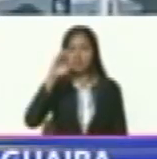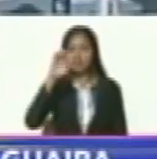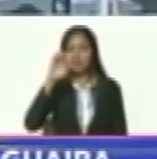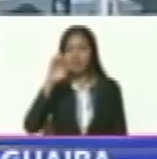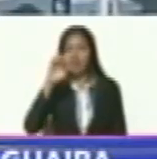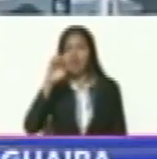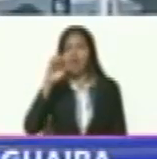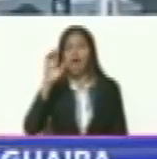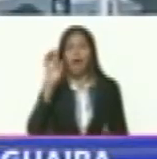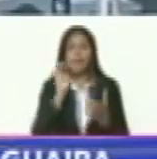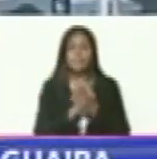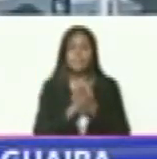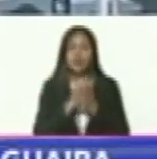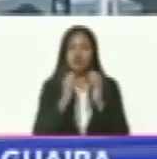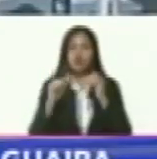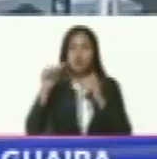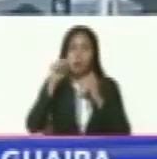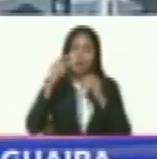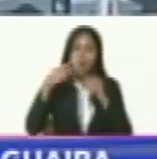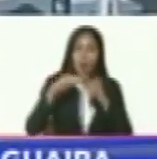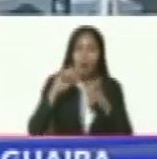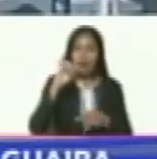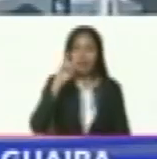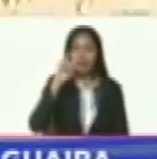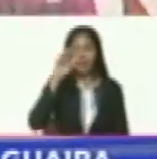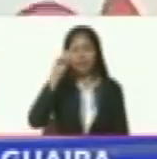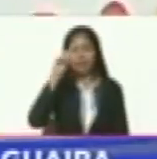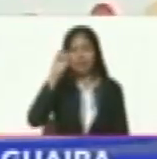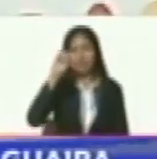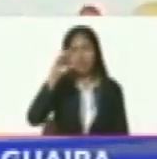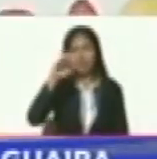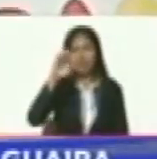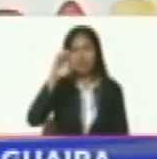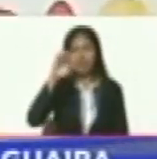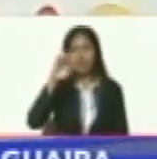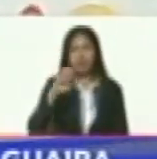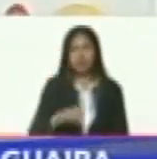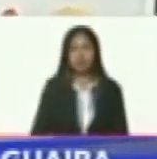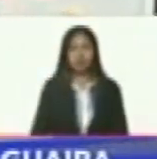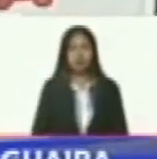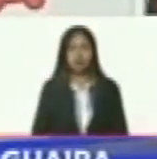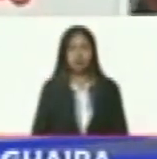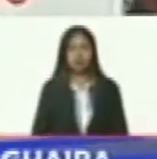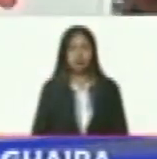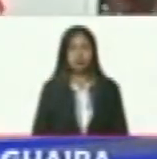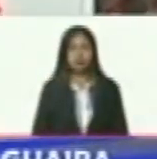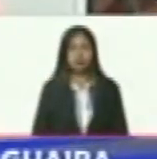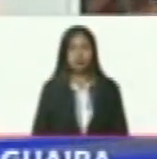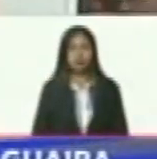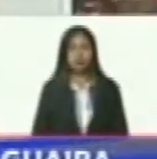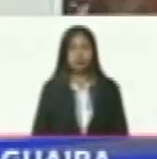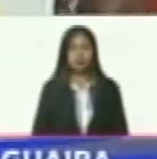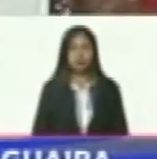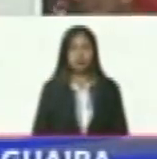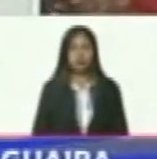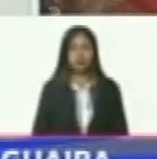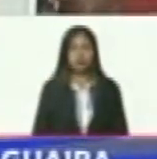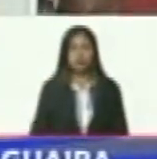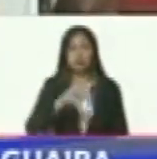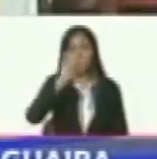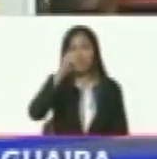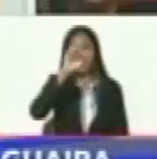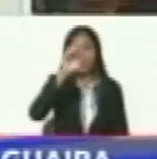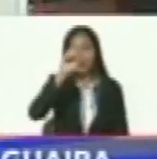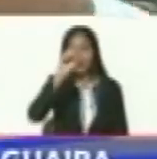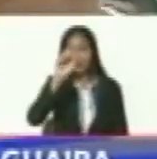Mis compañeros de los Altos del Ídice, en la redoma. Aquí está Jesús Alberto García Corro,